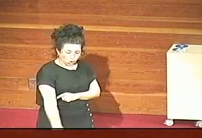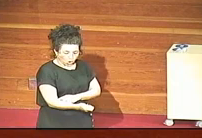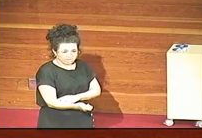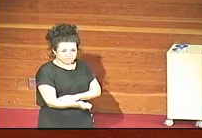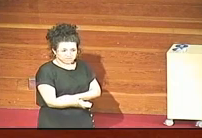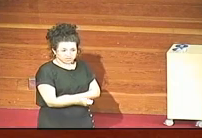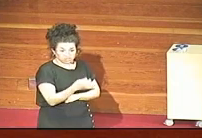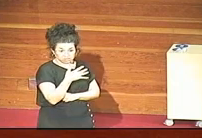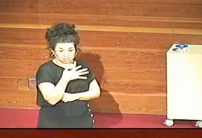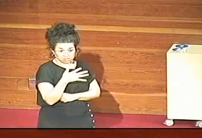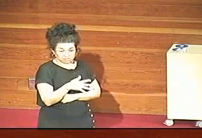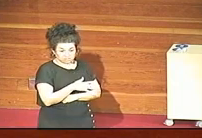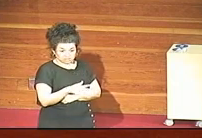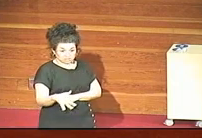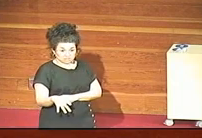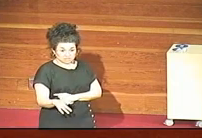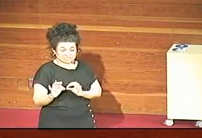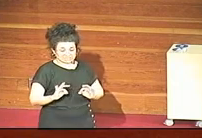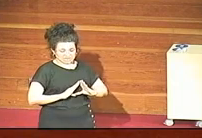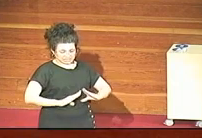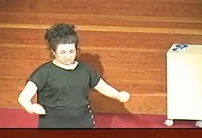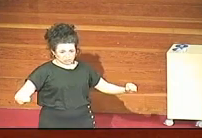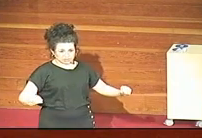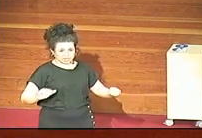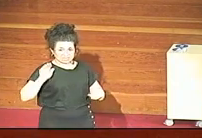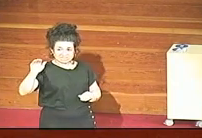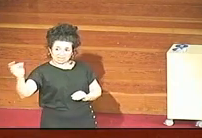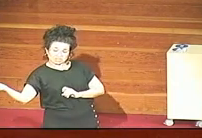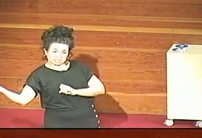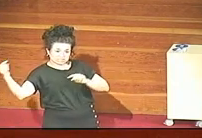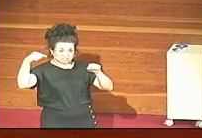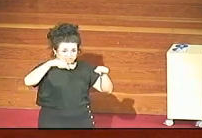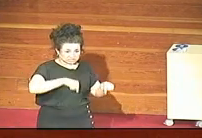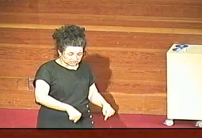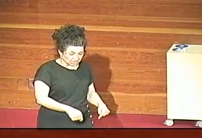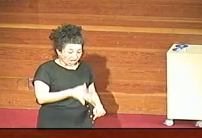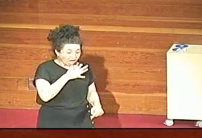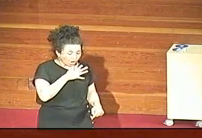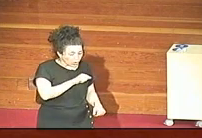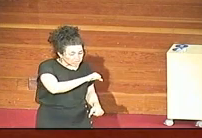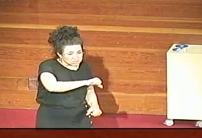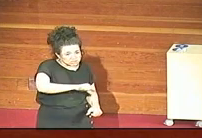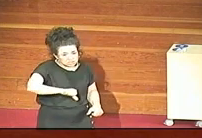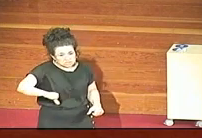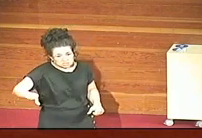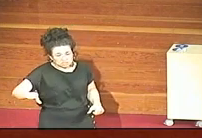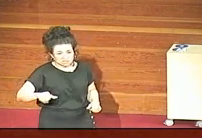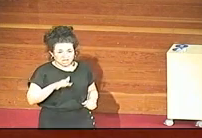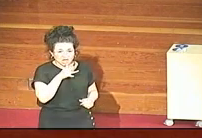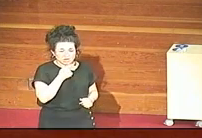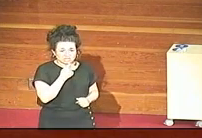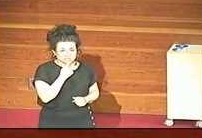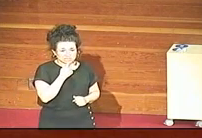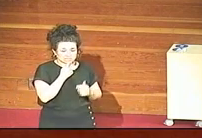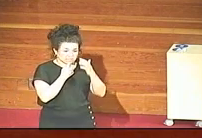se vienen los extranjeros a nuestros campos de golf los regamos con agua ahora se está diciendo de que